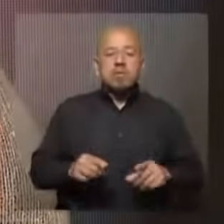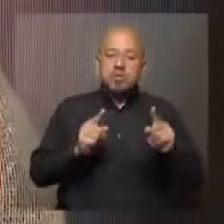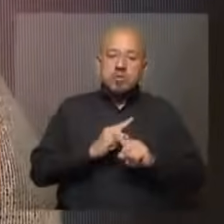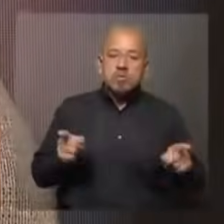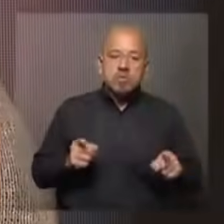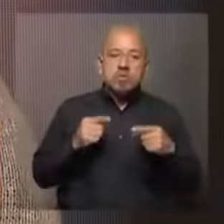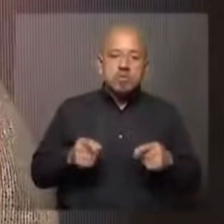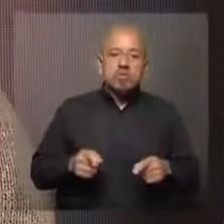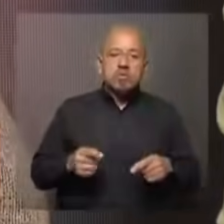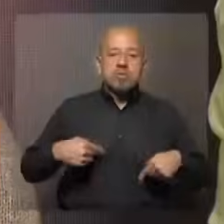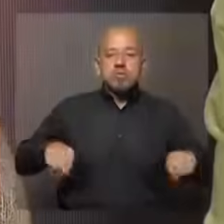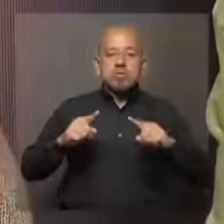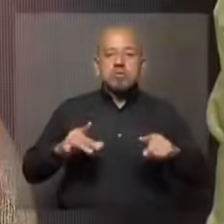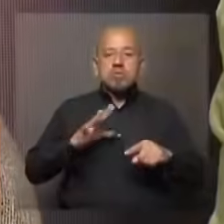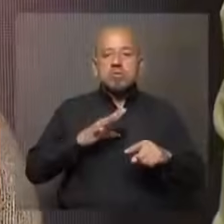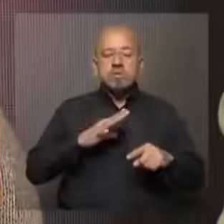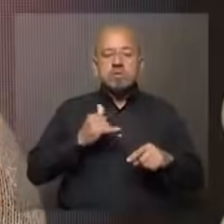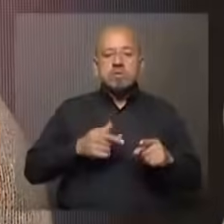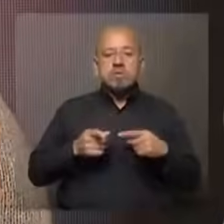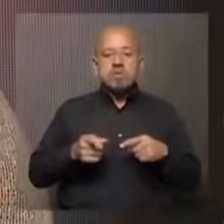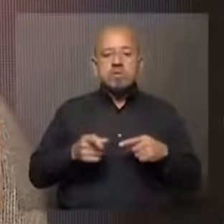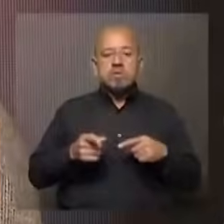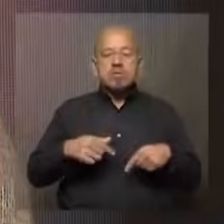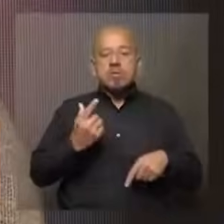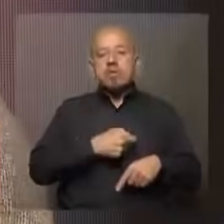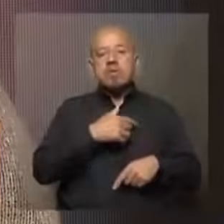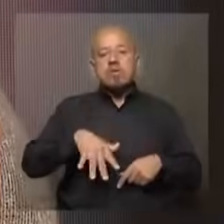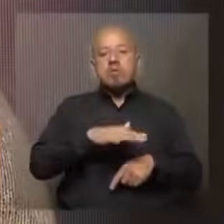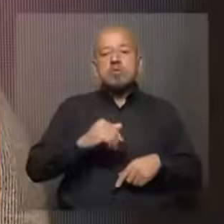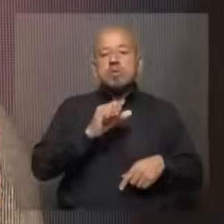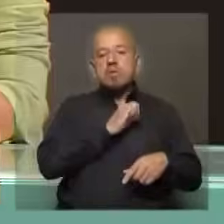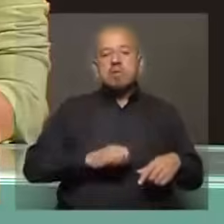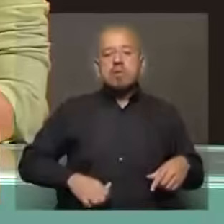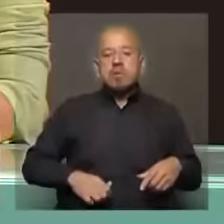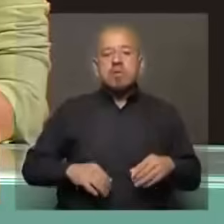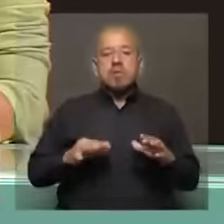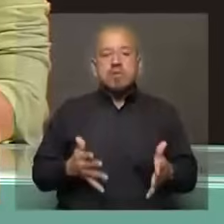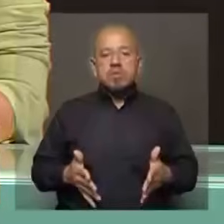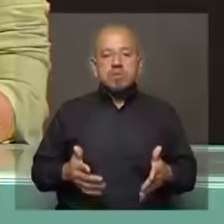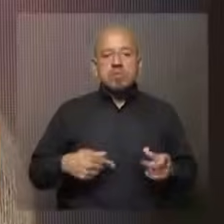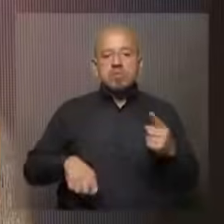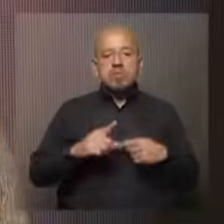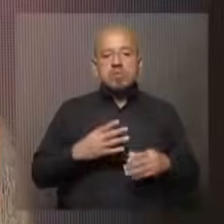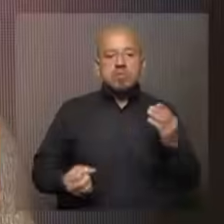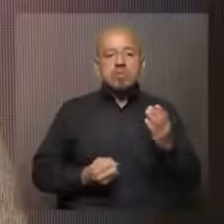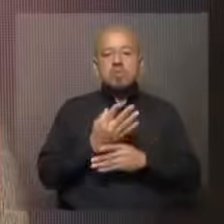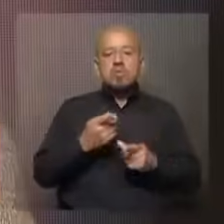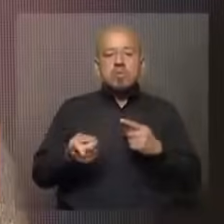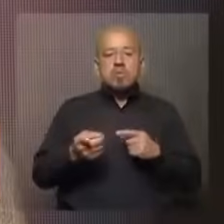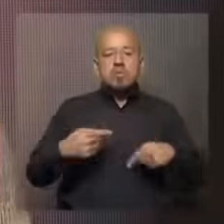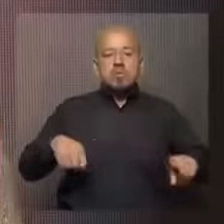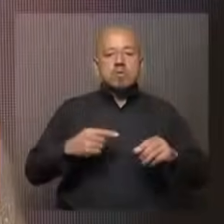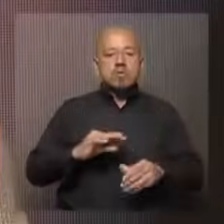no es tapar los agujeros de los que tiene que hacerse cargo la sociedad, el Estado y sobre todo una nueva creación de una